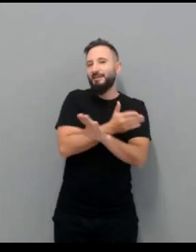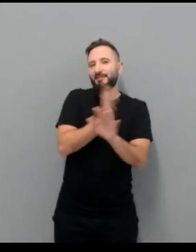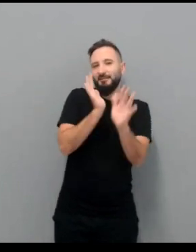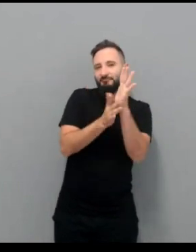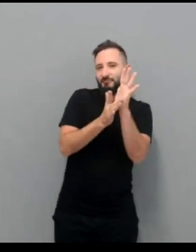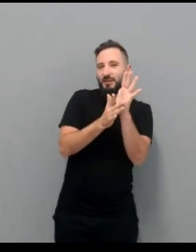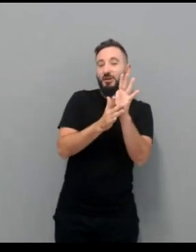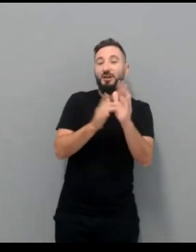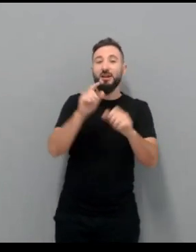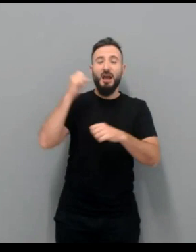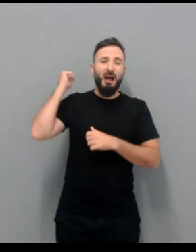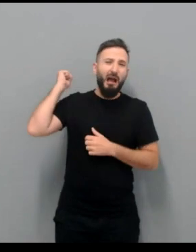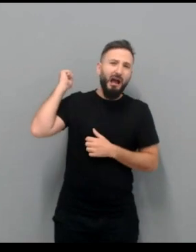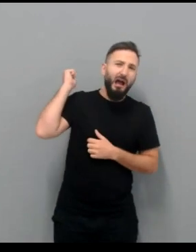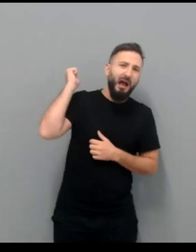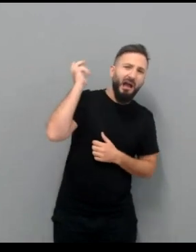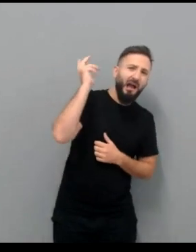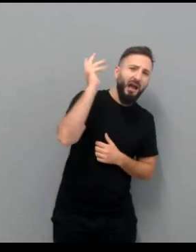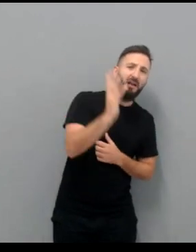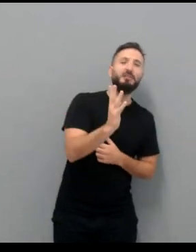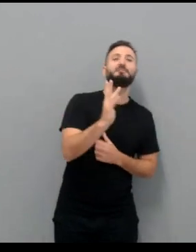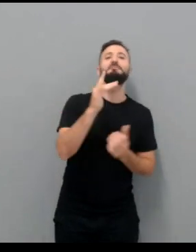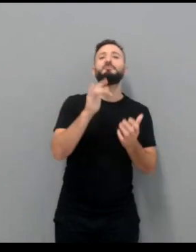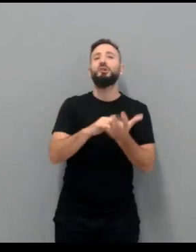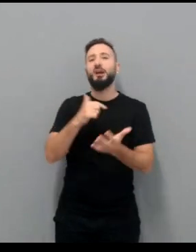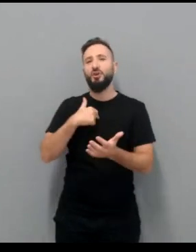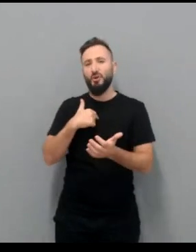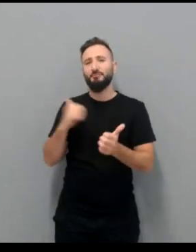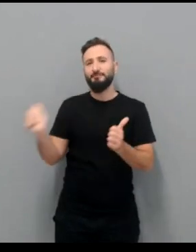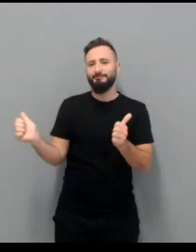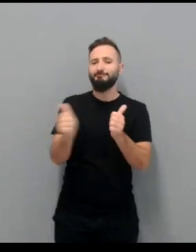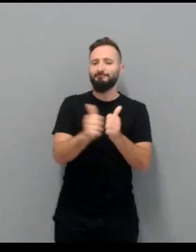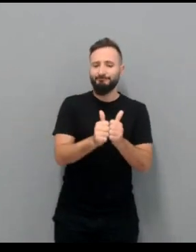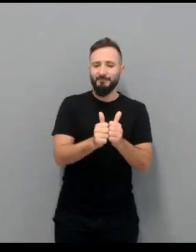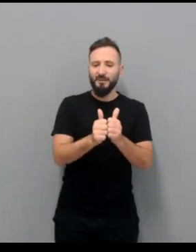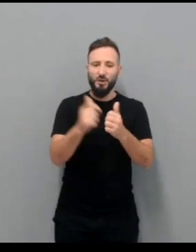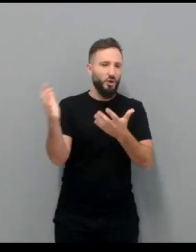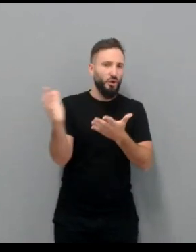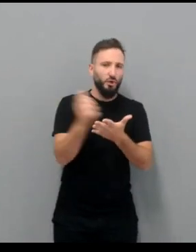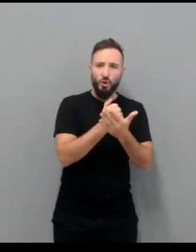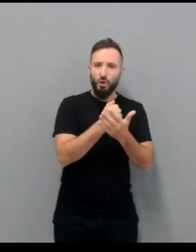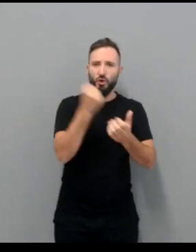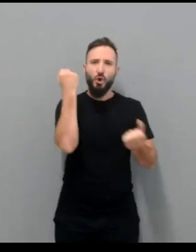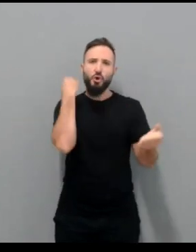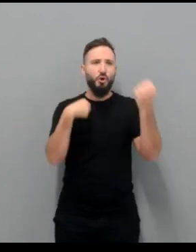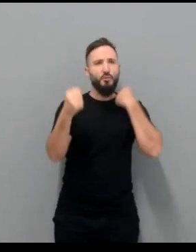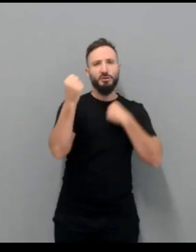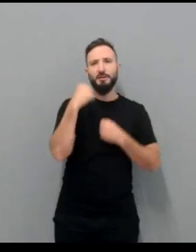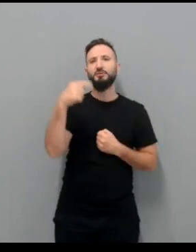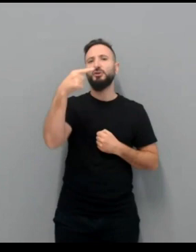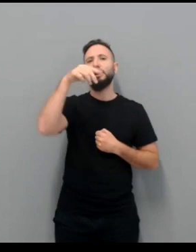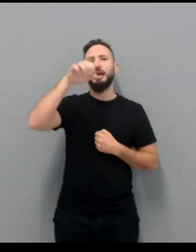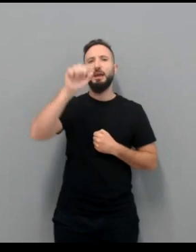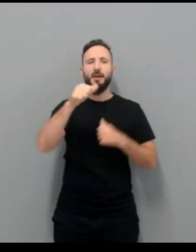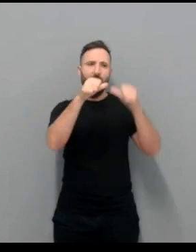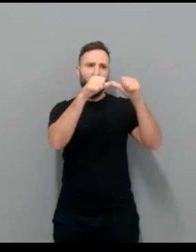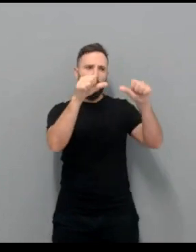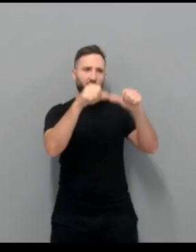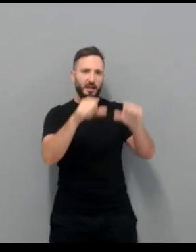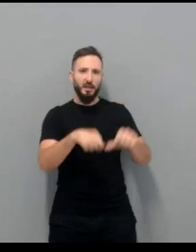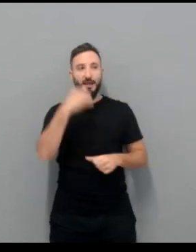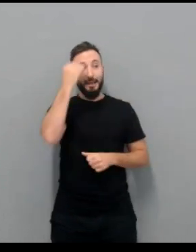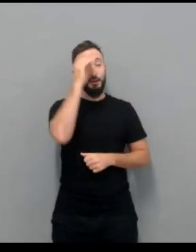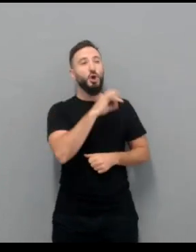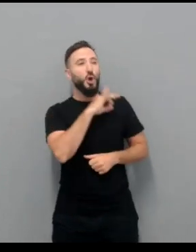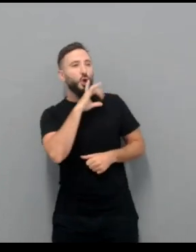Durante muchos años tuve que etiquetar todos los comportamientos de Gema. Decía, creo que está